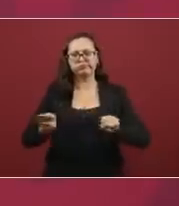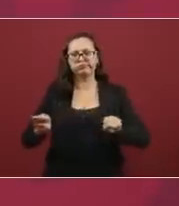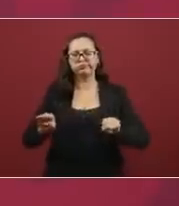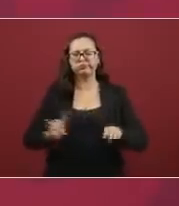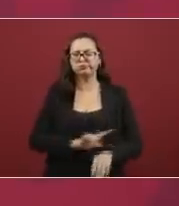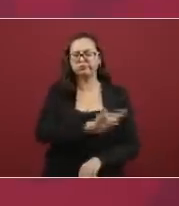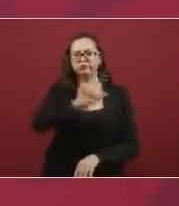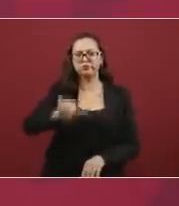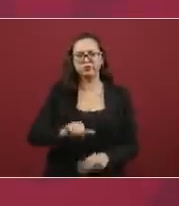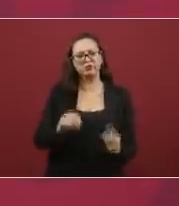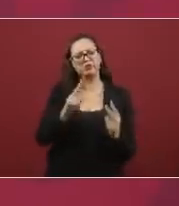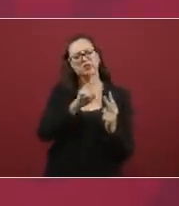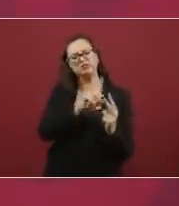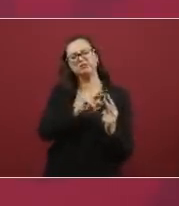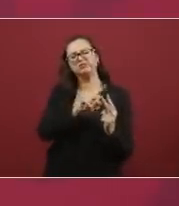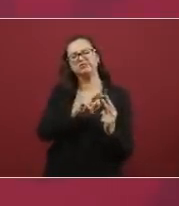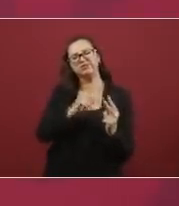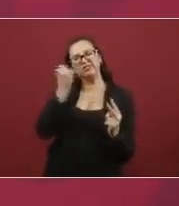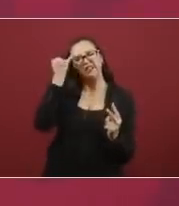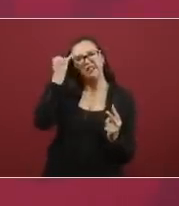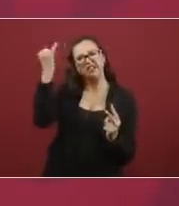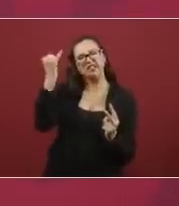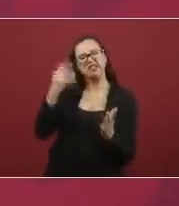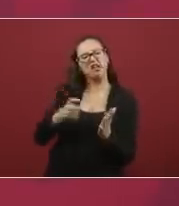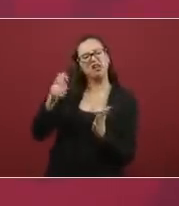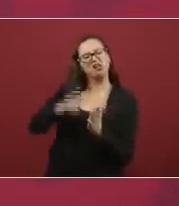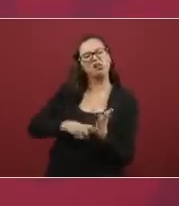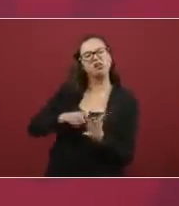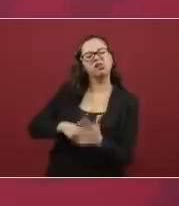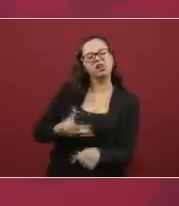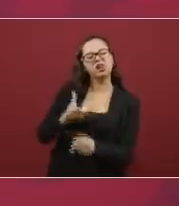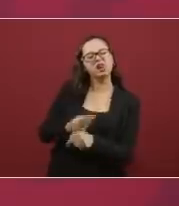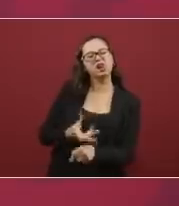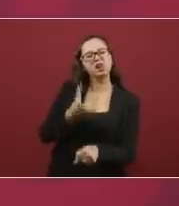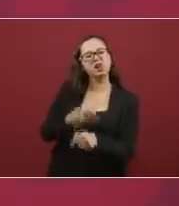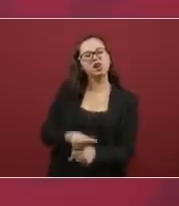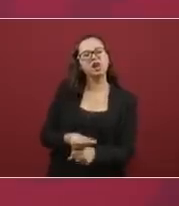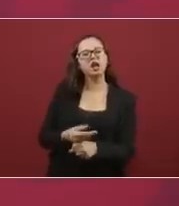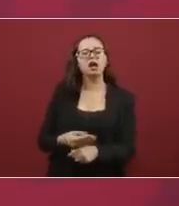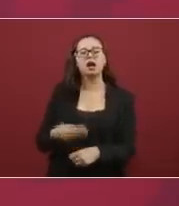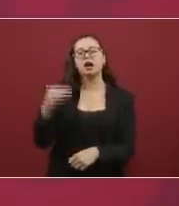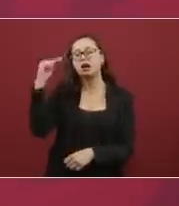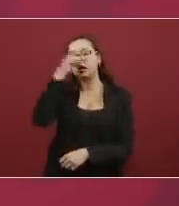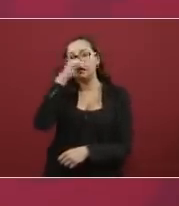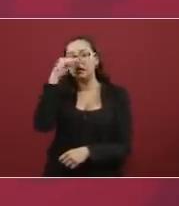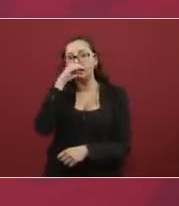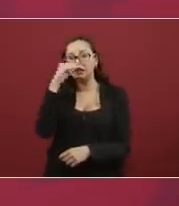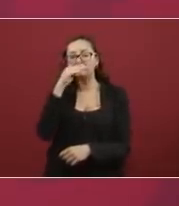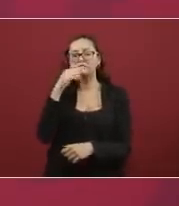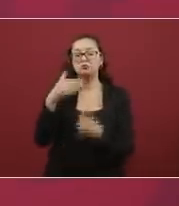acota, se limita la educación gratuita al nivel básico